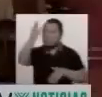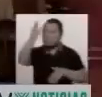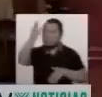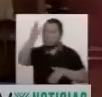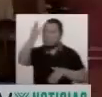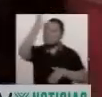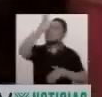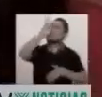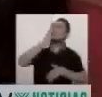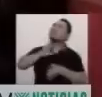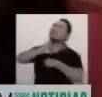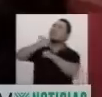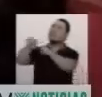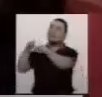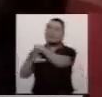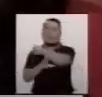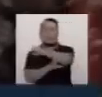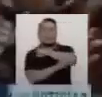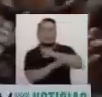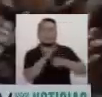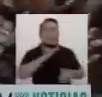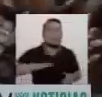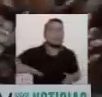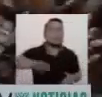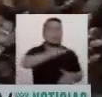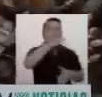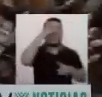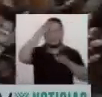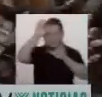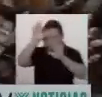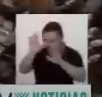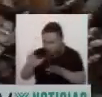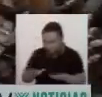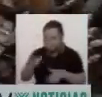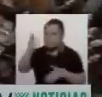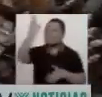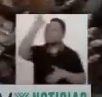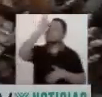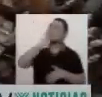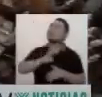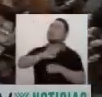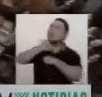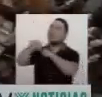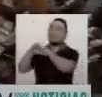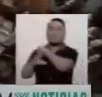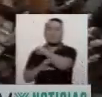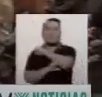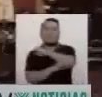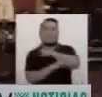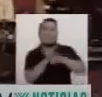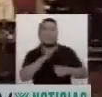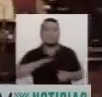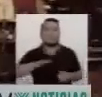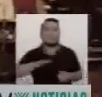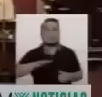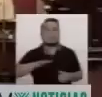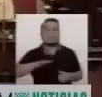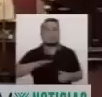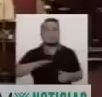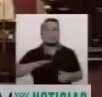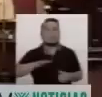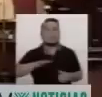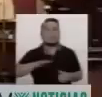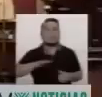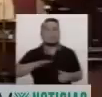protesta política y era indignante escuchar en sus centros mensajes de esta miserable decir no